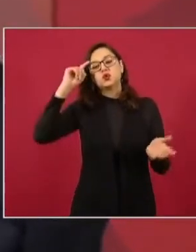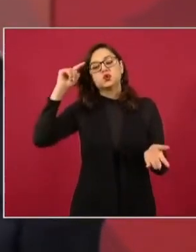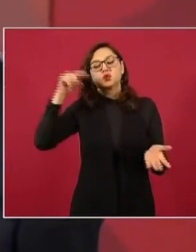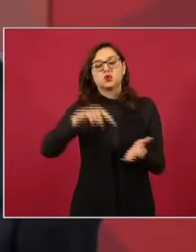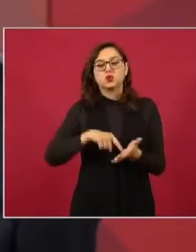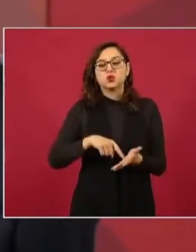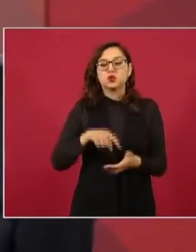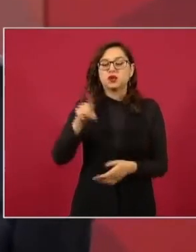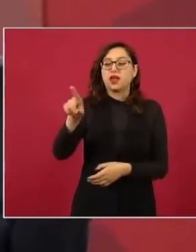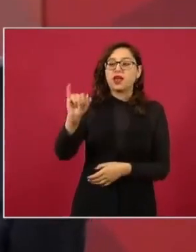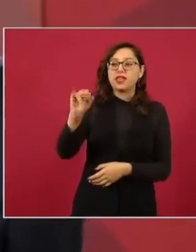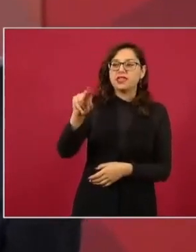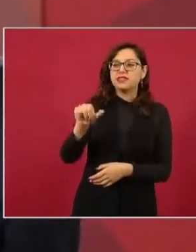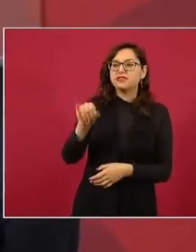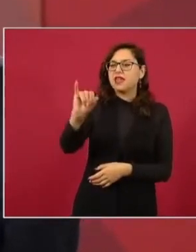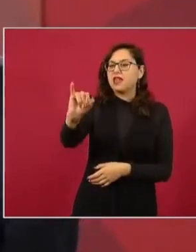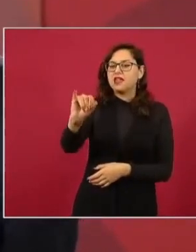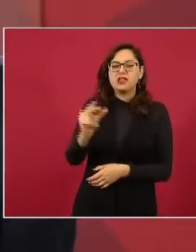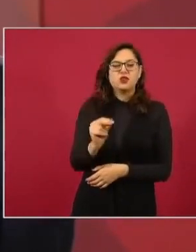transparencia